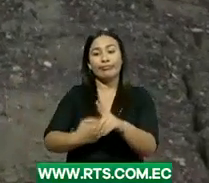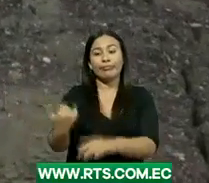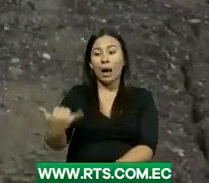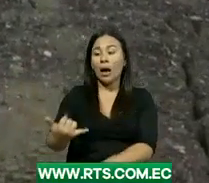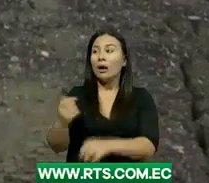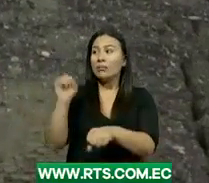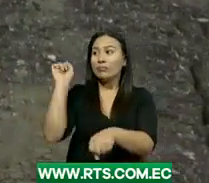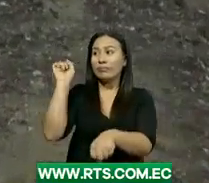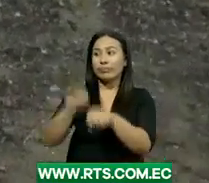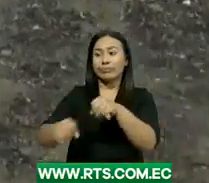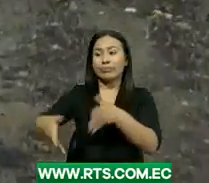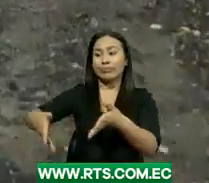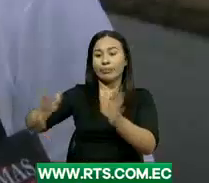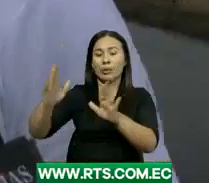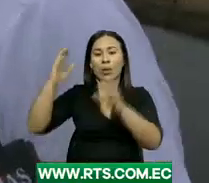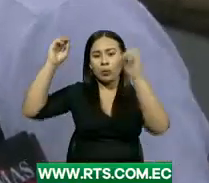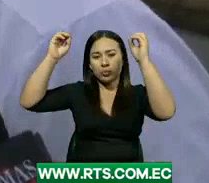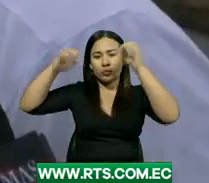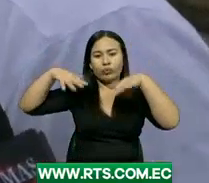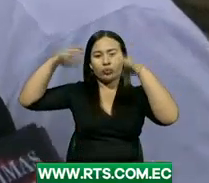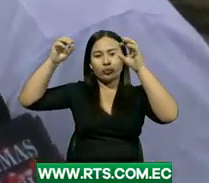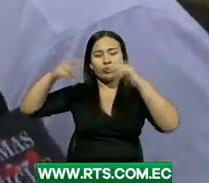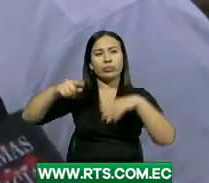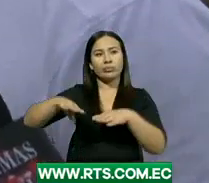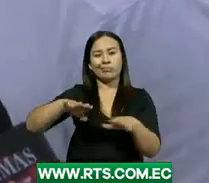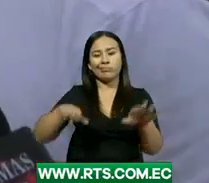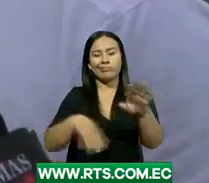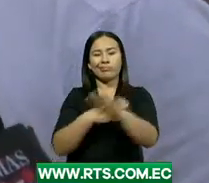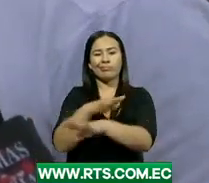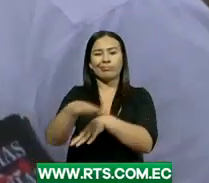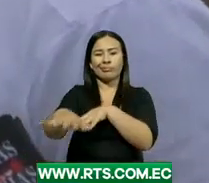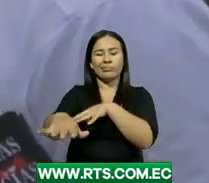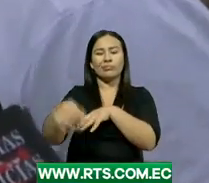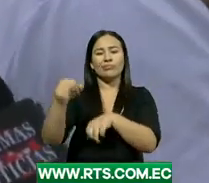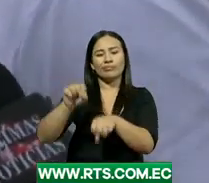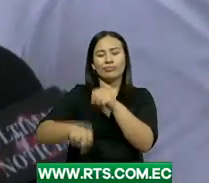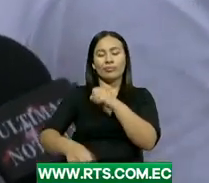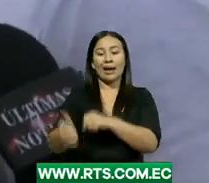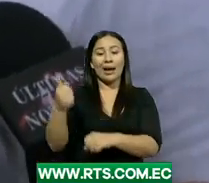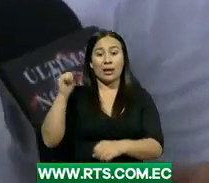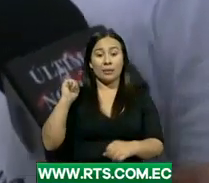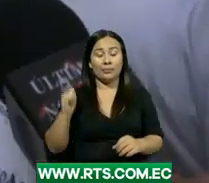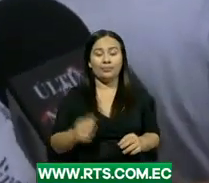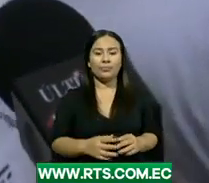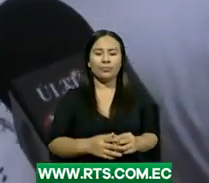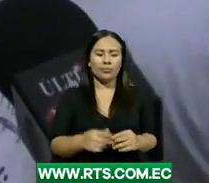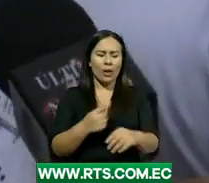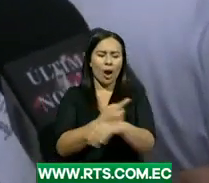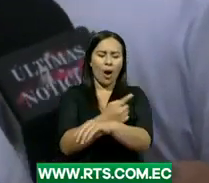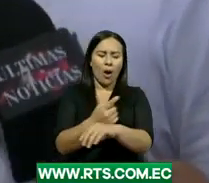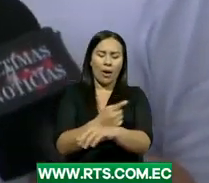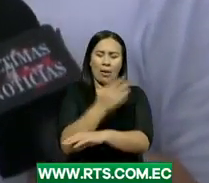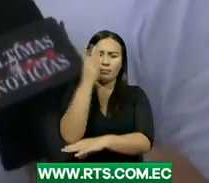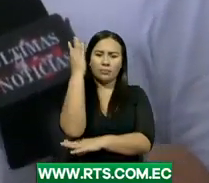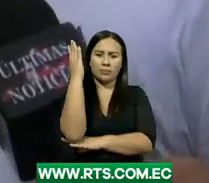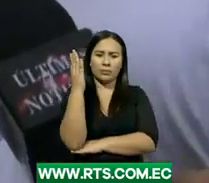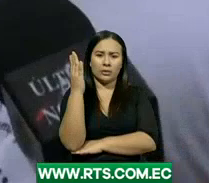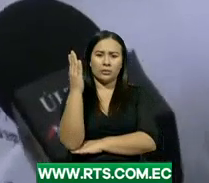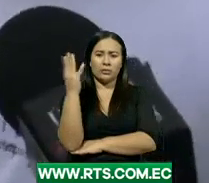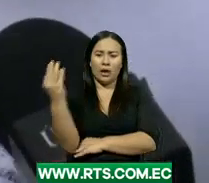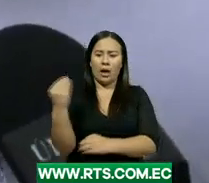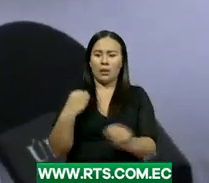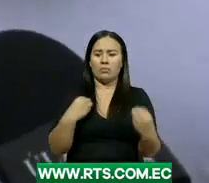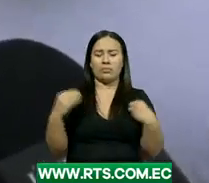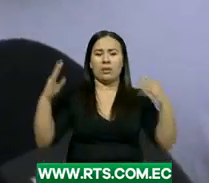de destruirse por el invierno. Y este tramo se vino después, pero ayer, en horas de mediodía, se vino